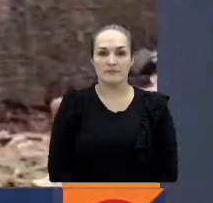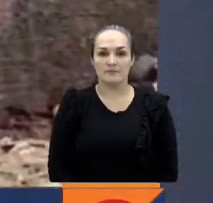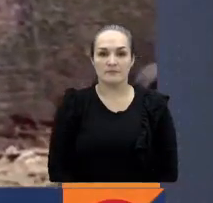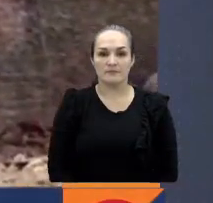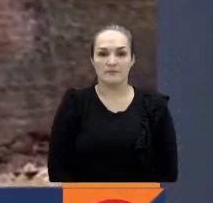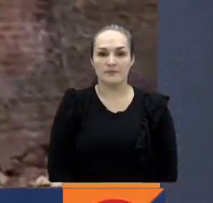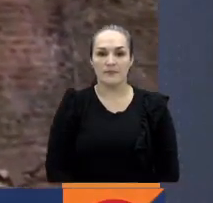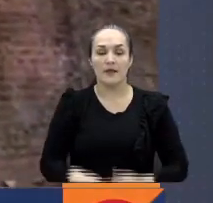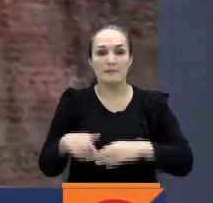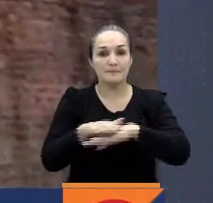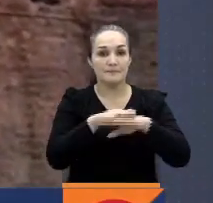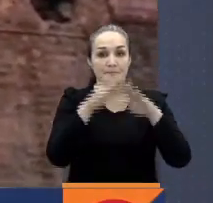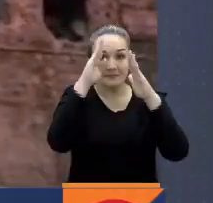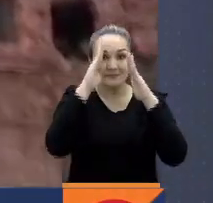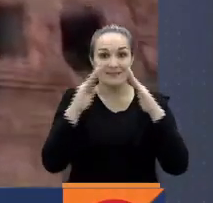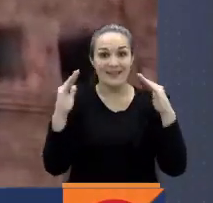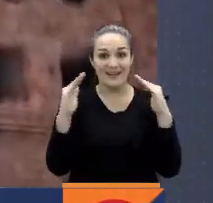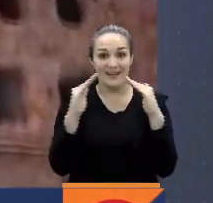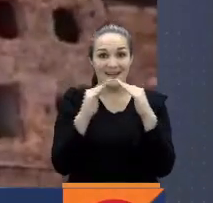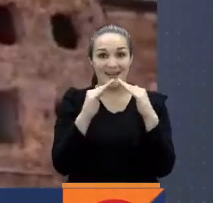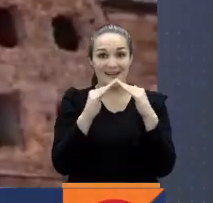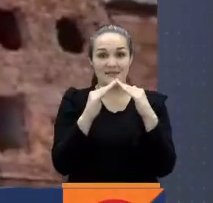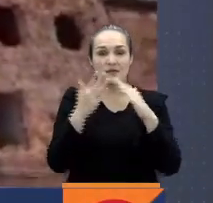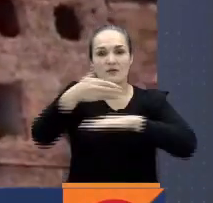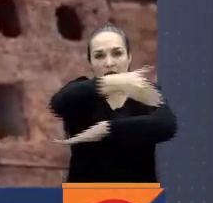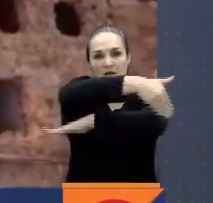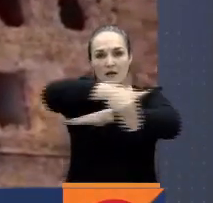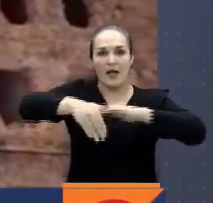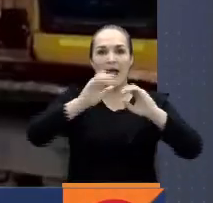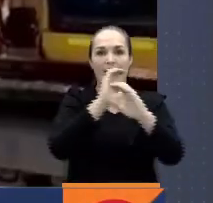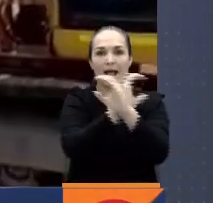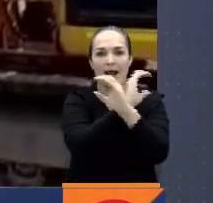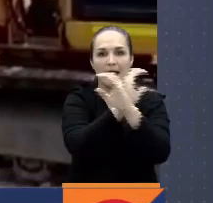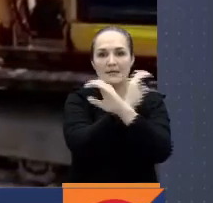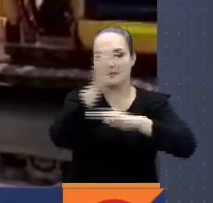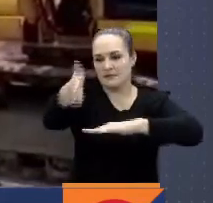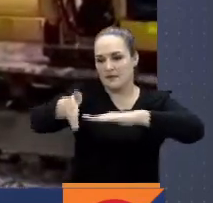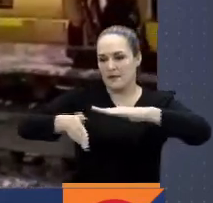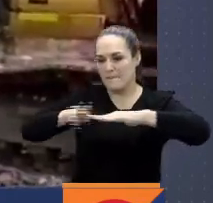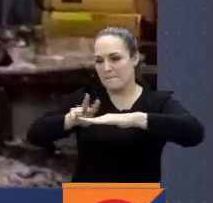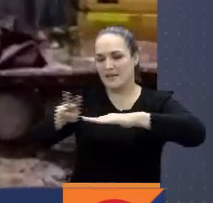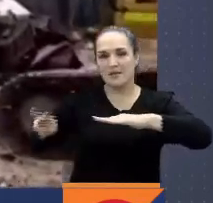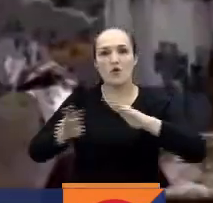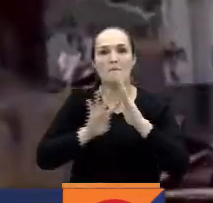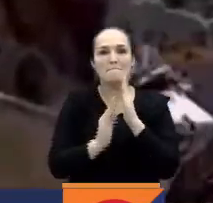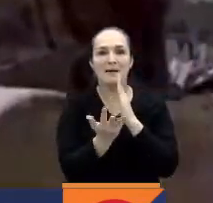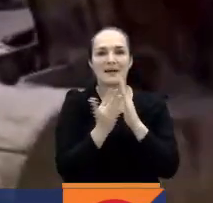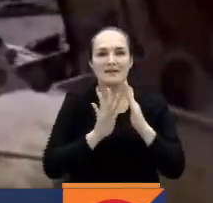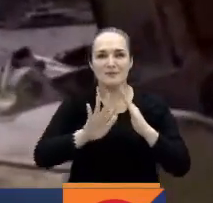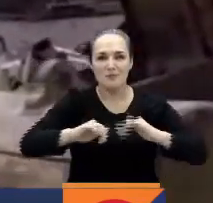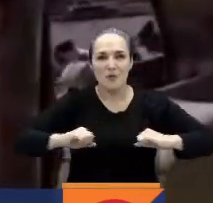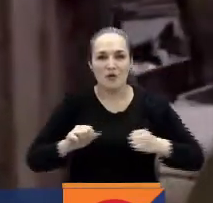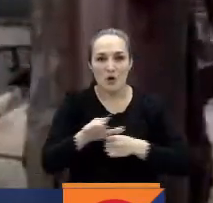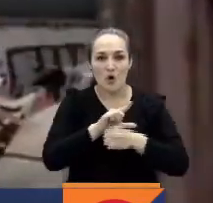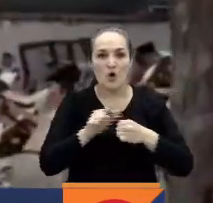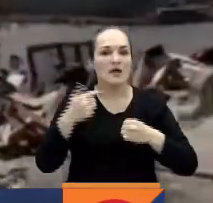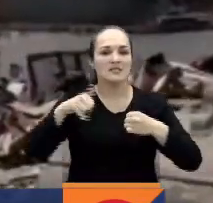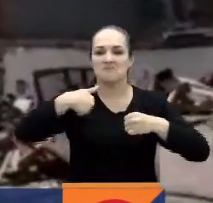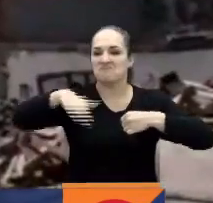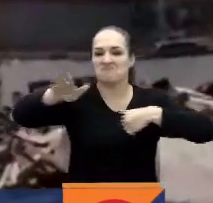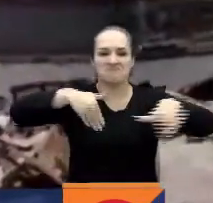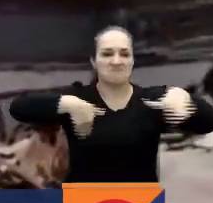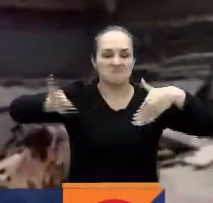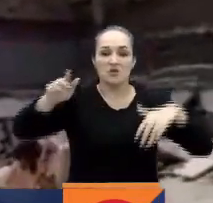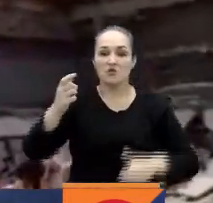Mucha atención que la vivienda ubicada en la avenida Caracas con calle 22 en la localidad Los Mártires de Bogotá, que fue desalojada el